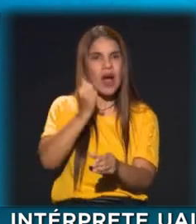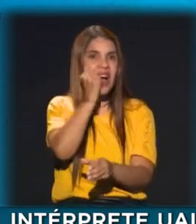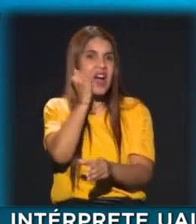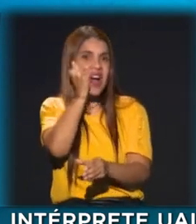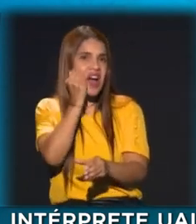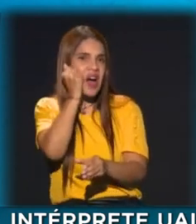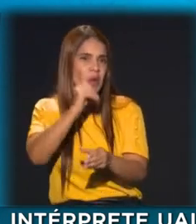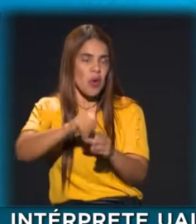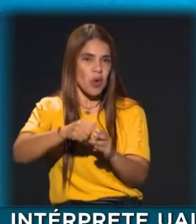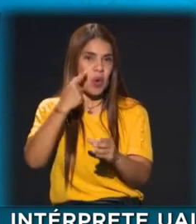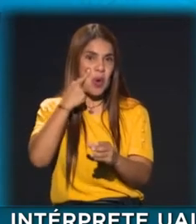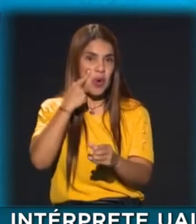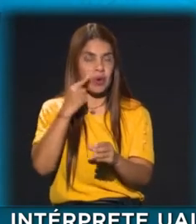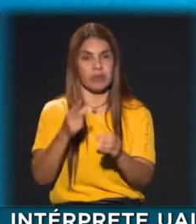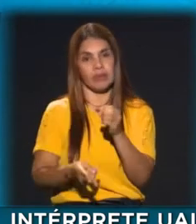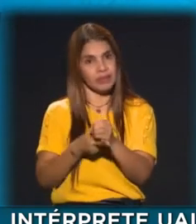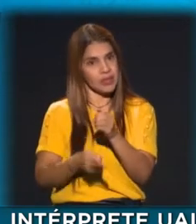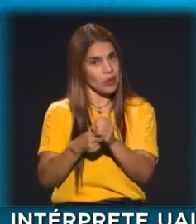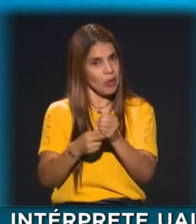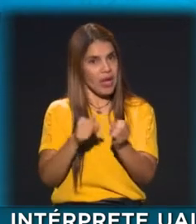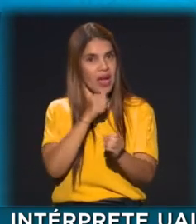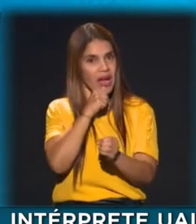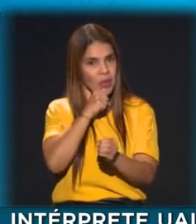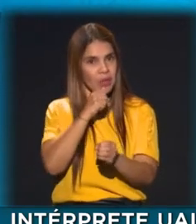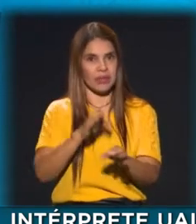Y usted cierra la llave, porque también hay que ahorrar el agua.